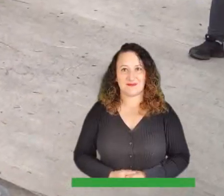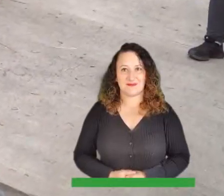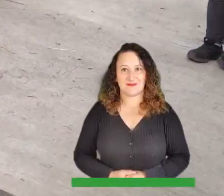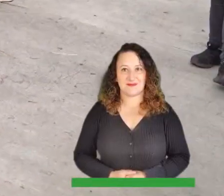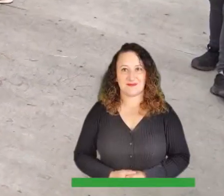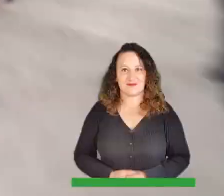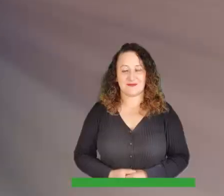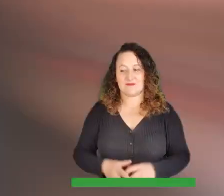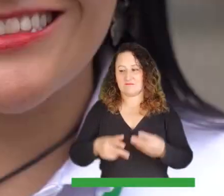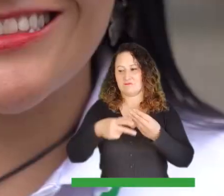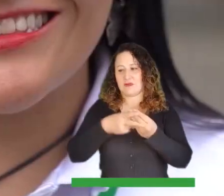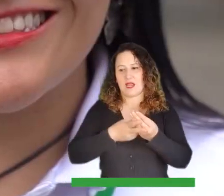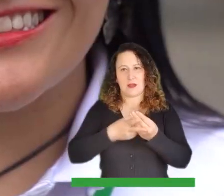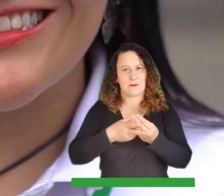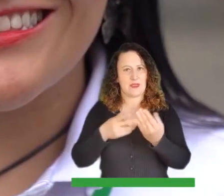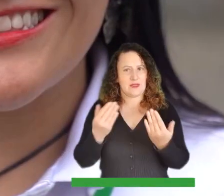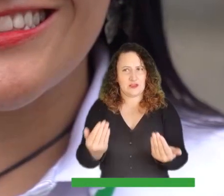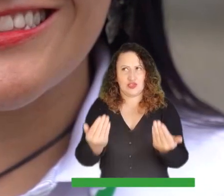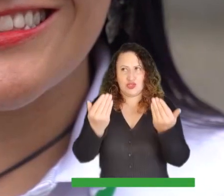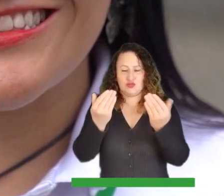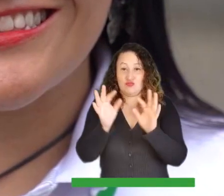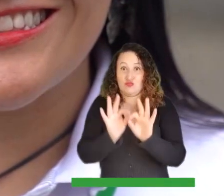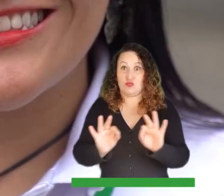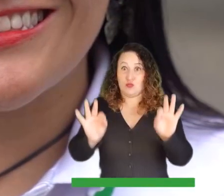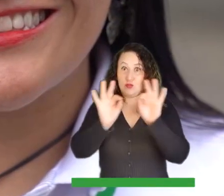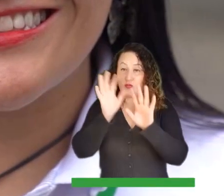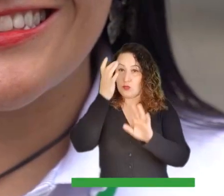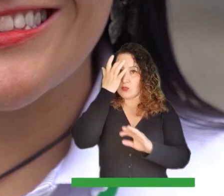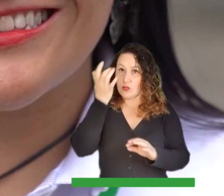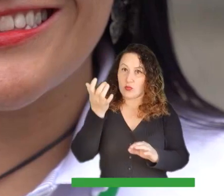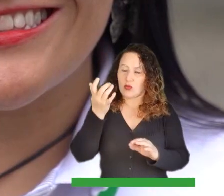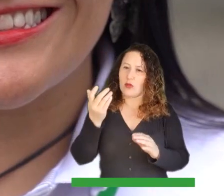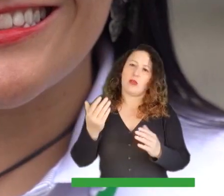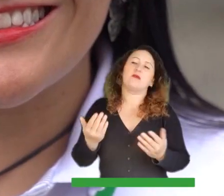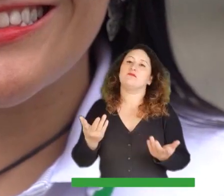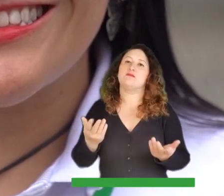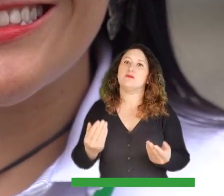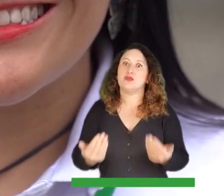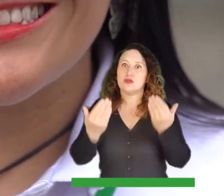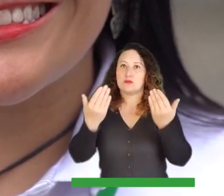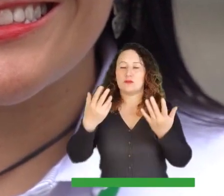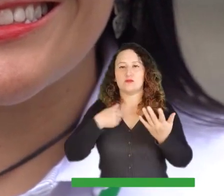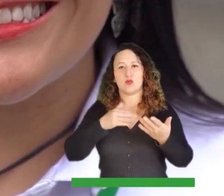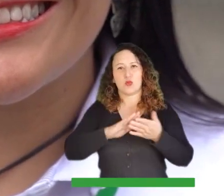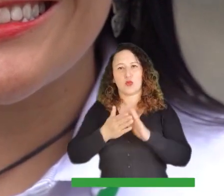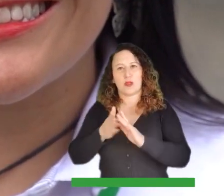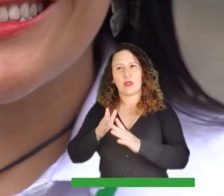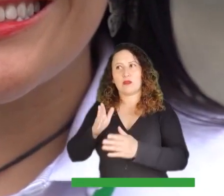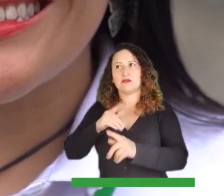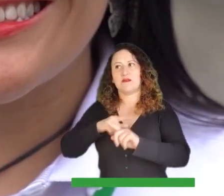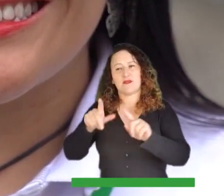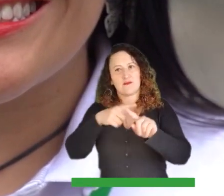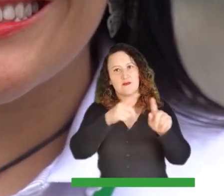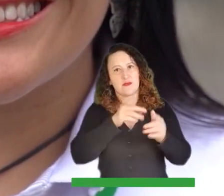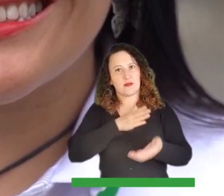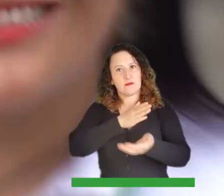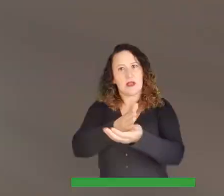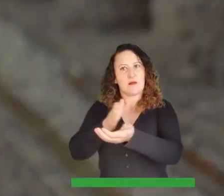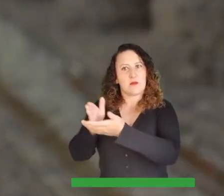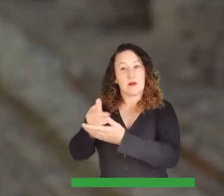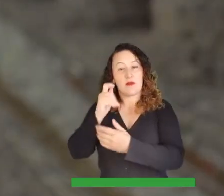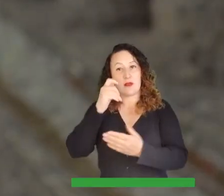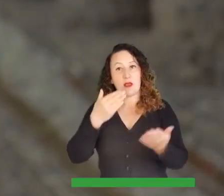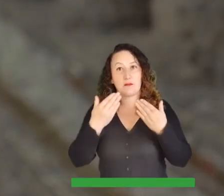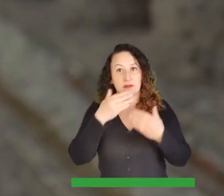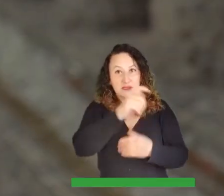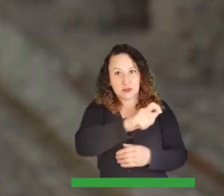Y a mí estas herramientas me parecen súper importantes porque me permite llegar a diferentes comunidades. También allá hay población